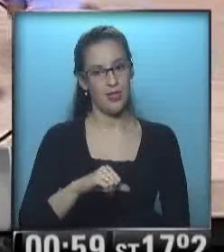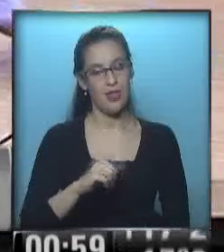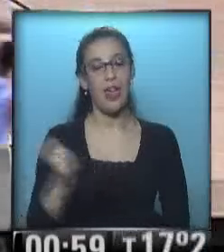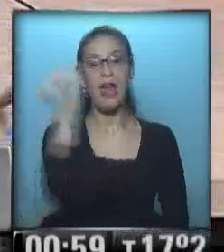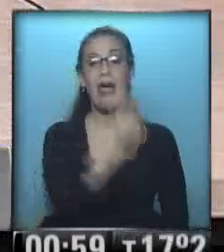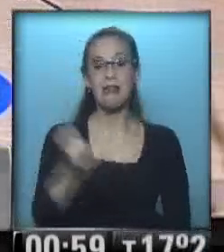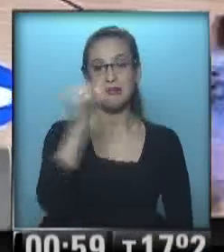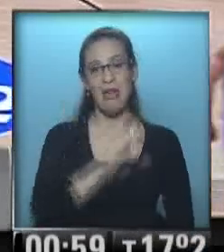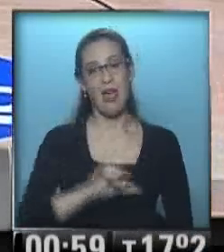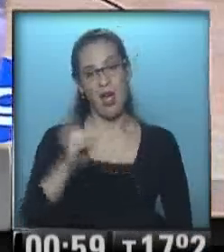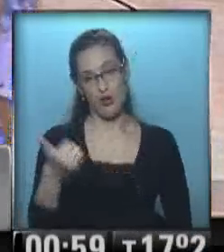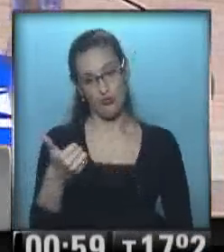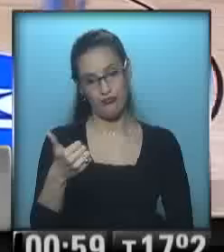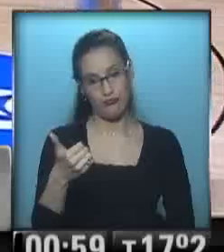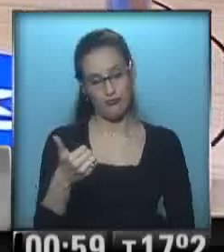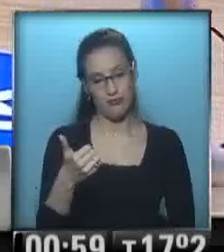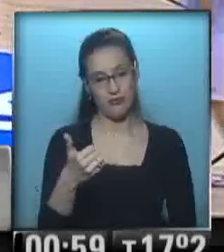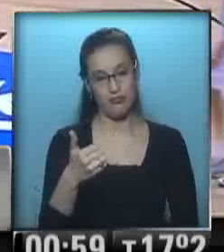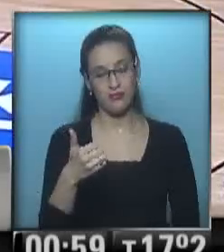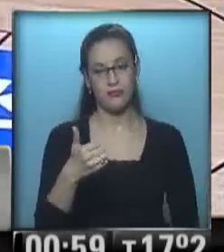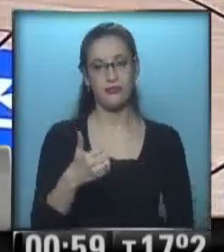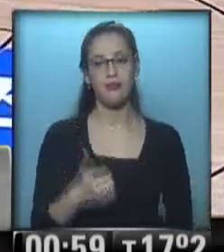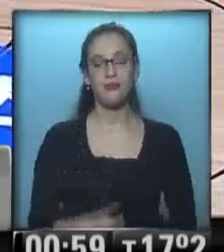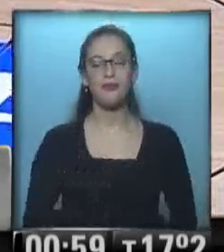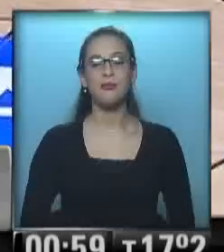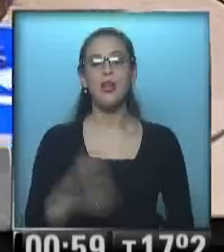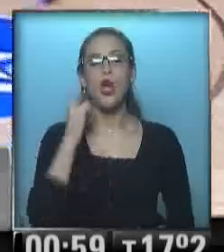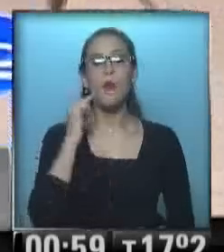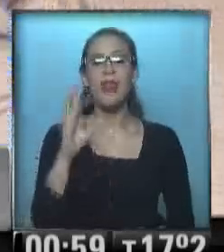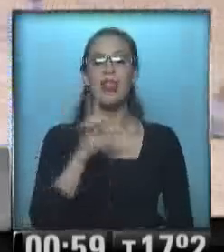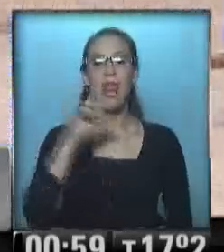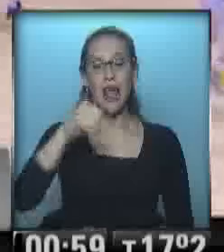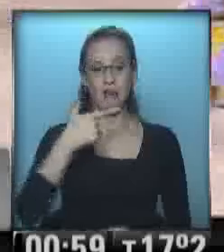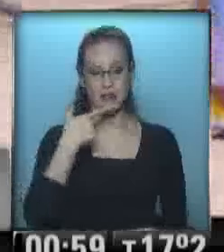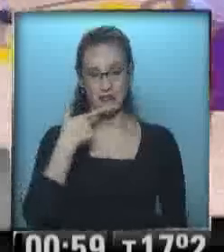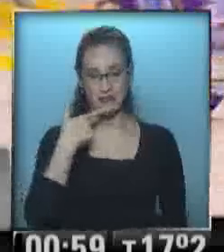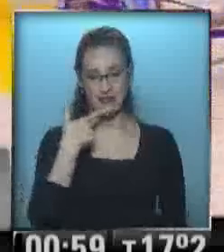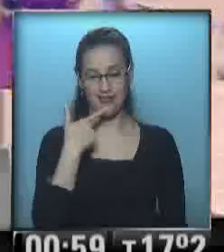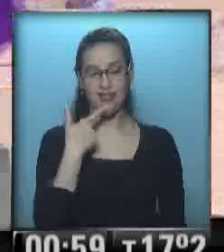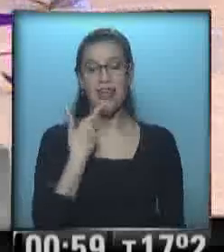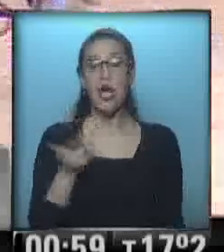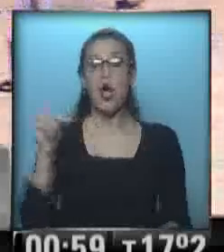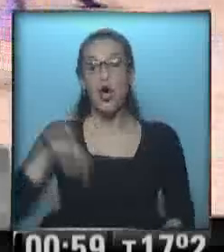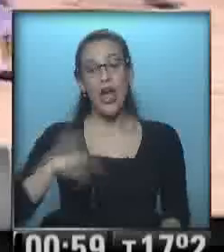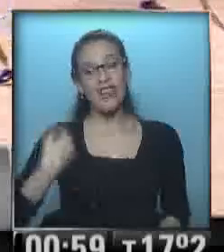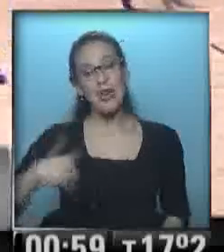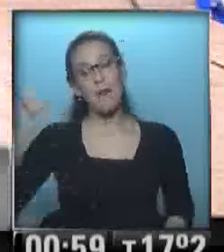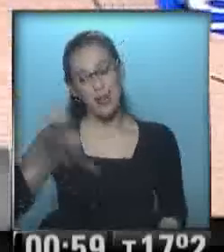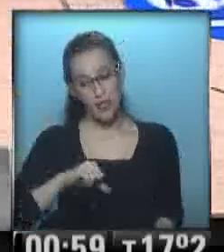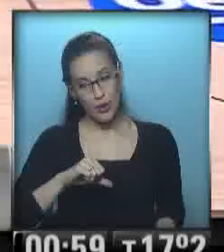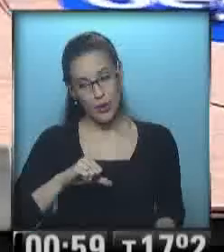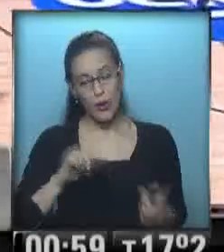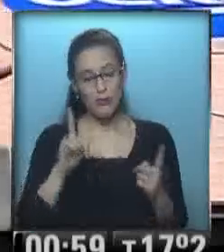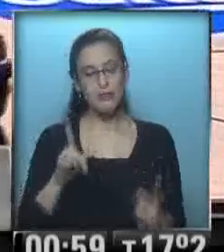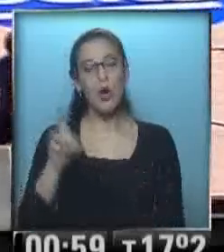invicto que tiene la zona donde está el conjunto dirigido por Julio Lamas. Ha perdido frente a Grecia y además, como Croacia le ganó